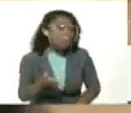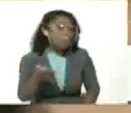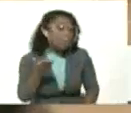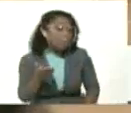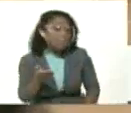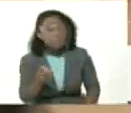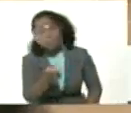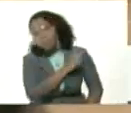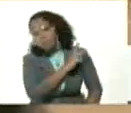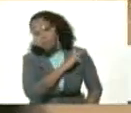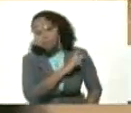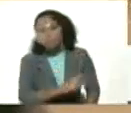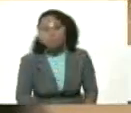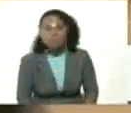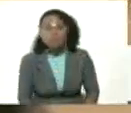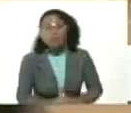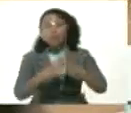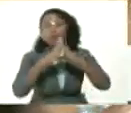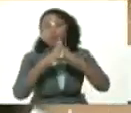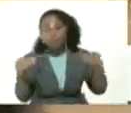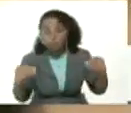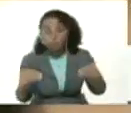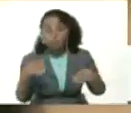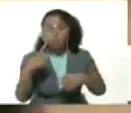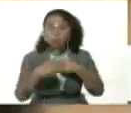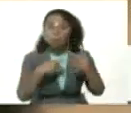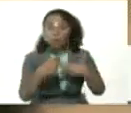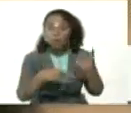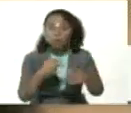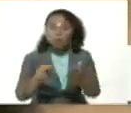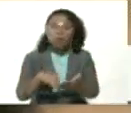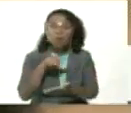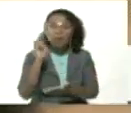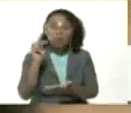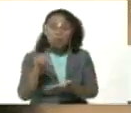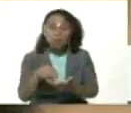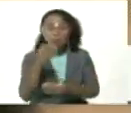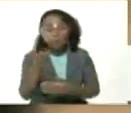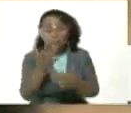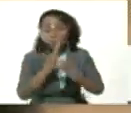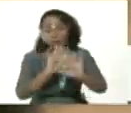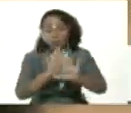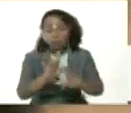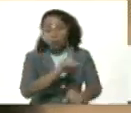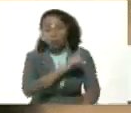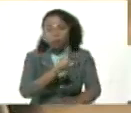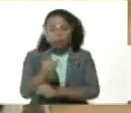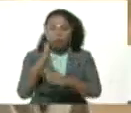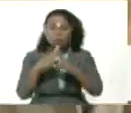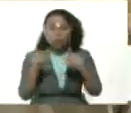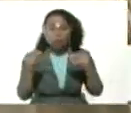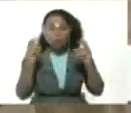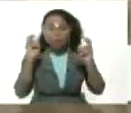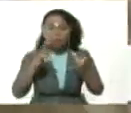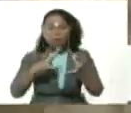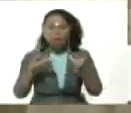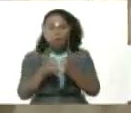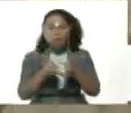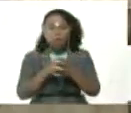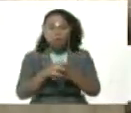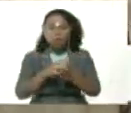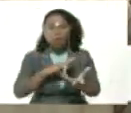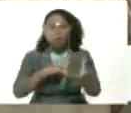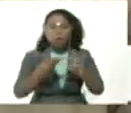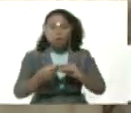jefe, todo de la producción nacional, como usted ya bien lo ha ordenado, todos nuestros combos CLAC hoy en